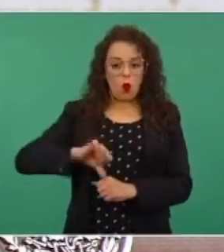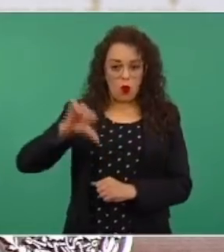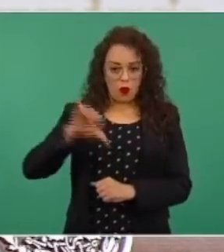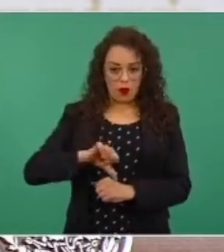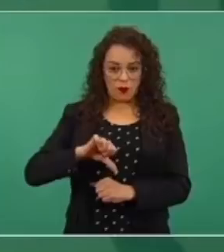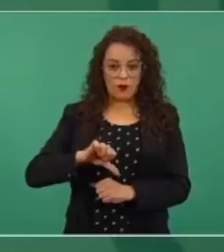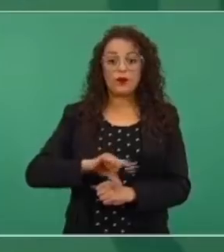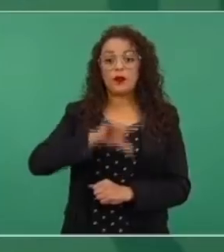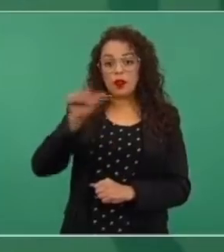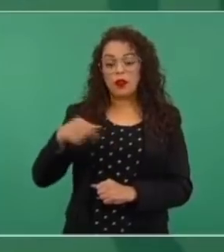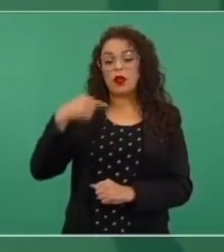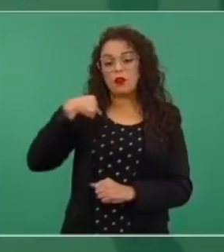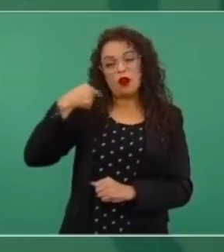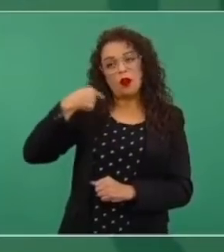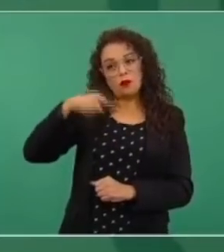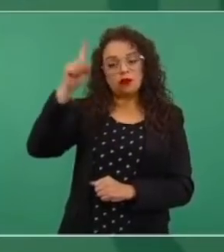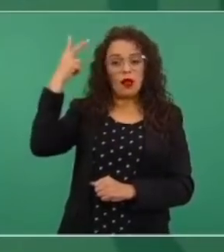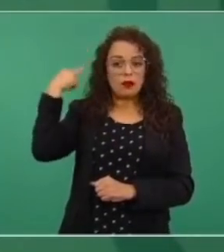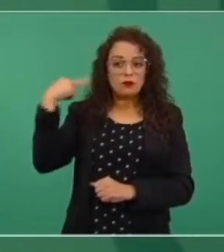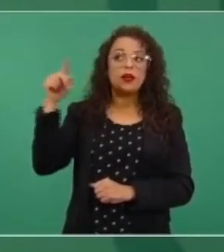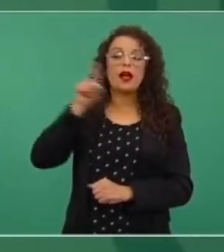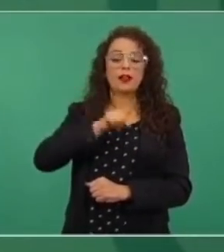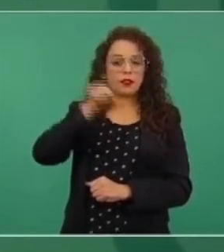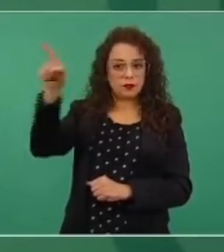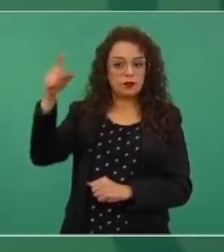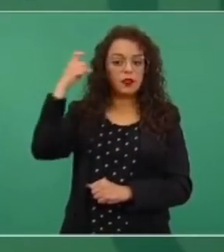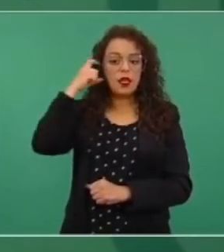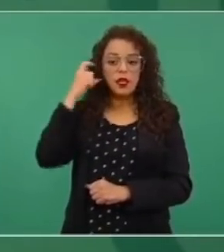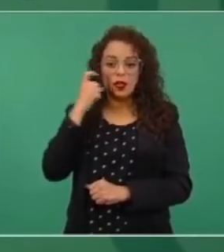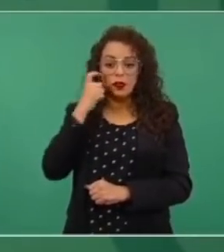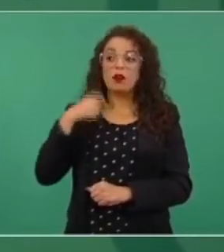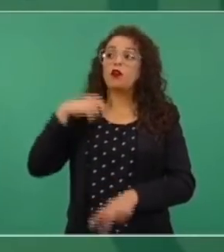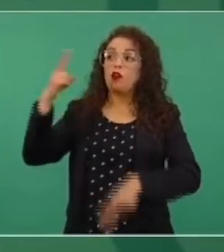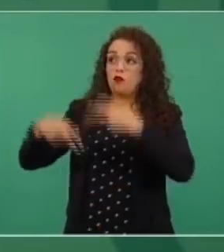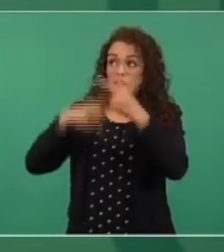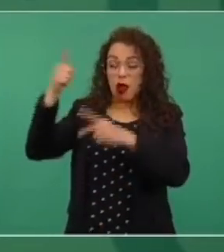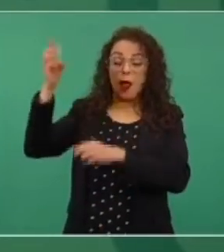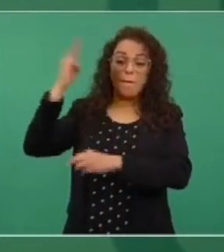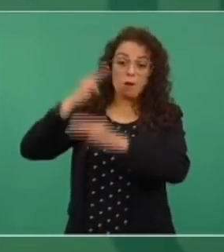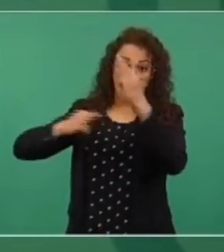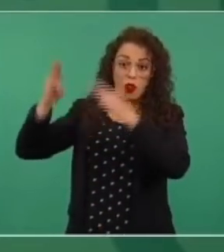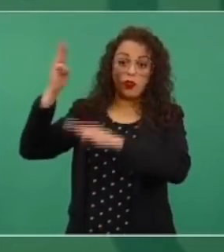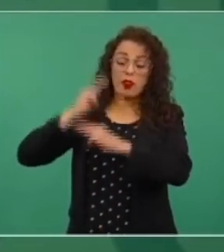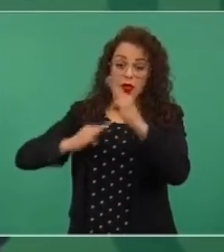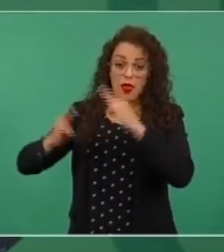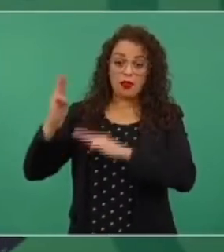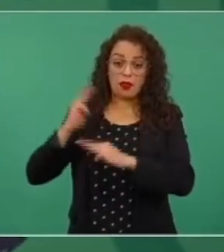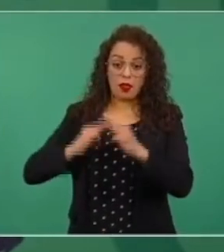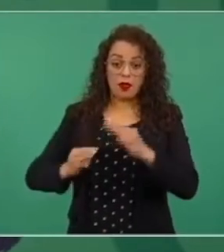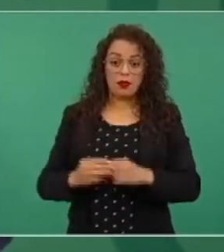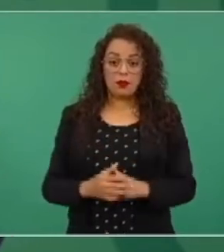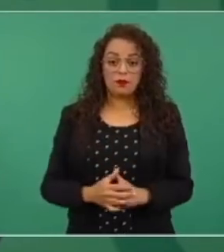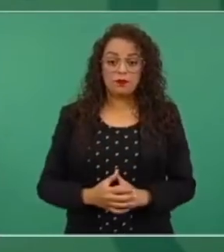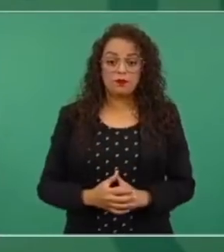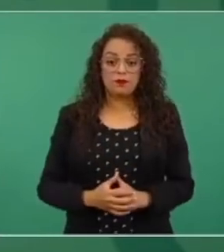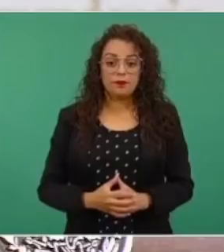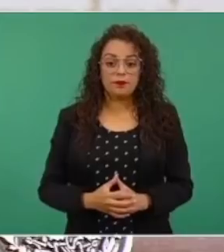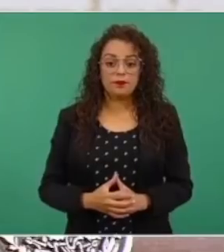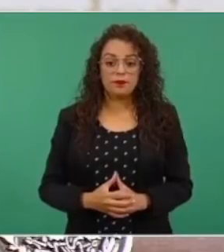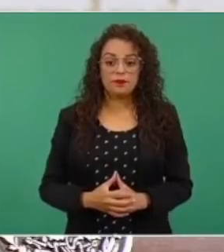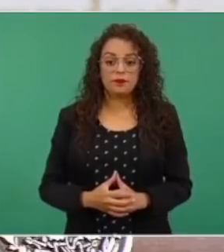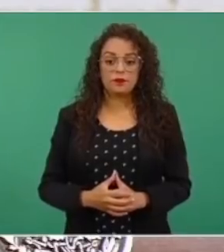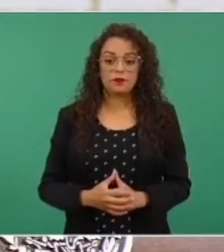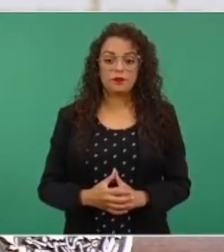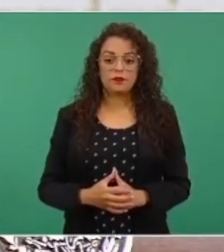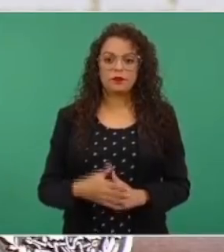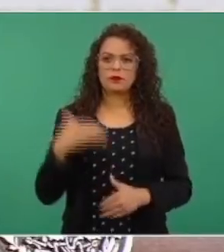gira a Guerrero, voy a la montaña, voy en